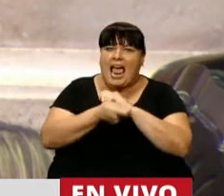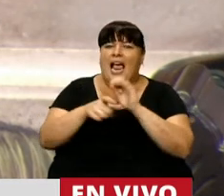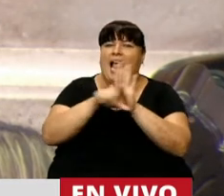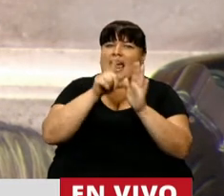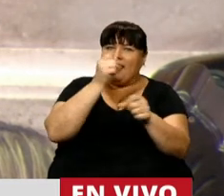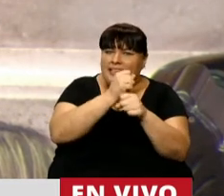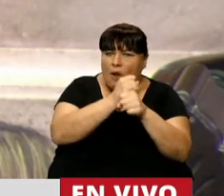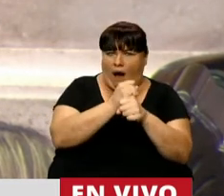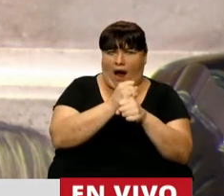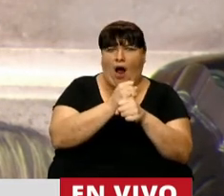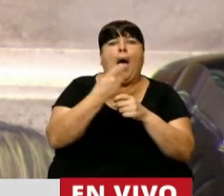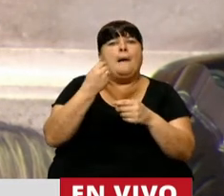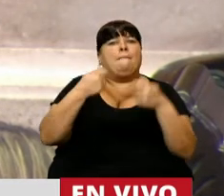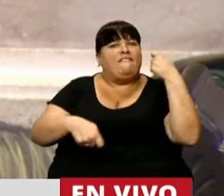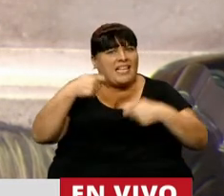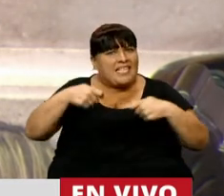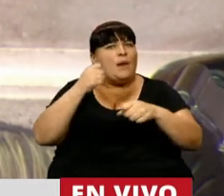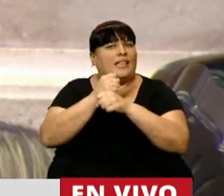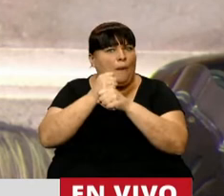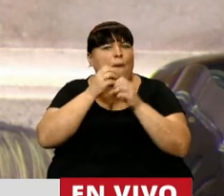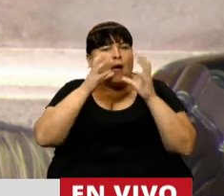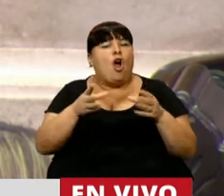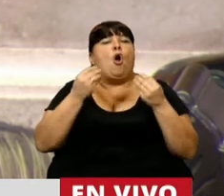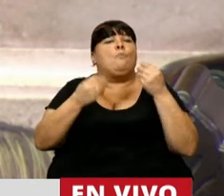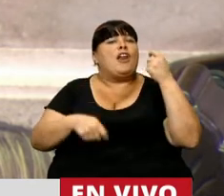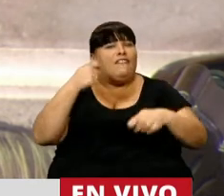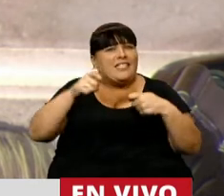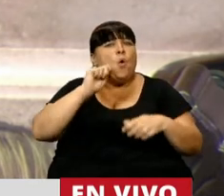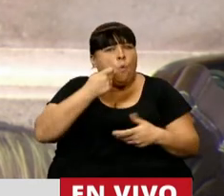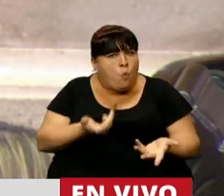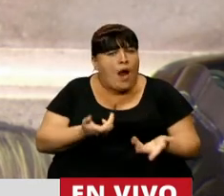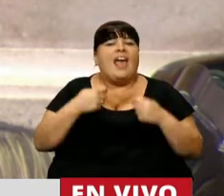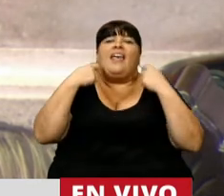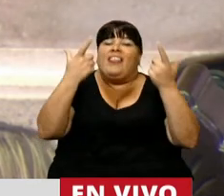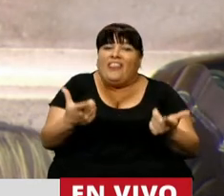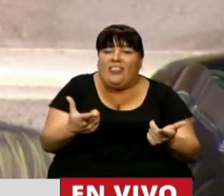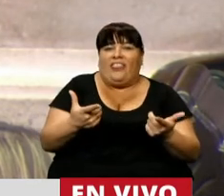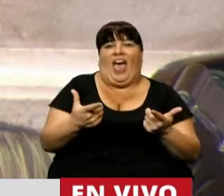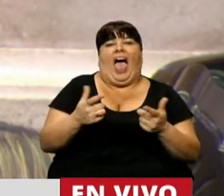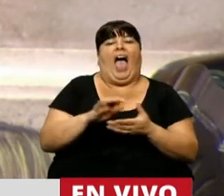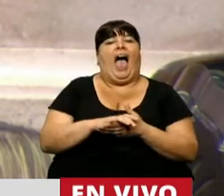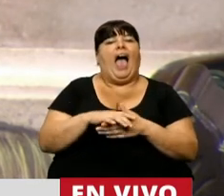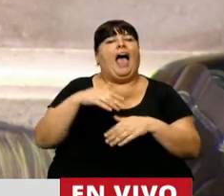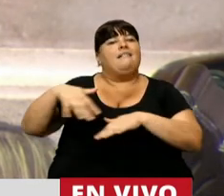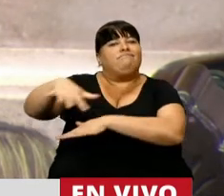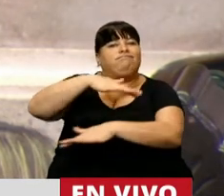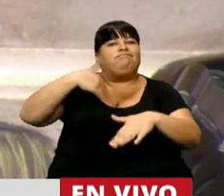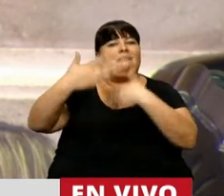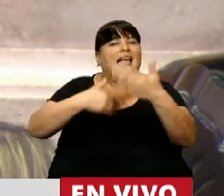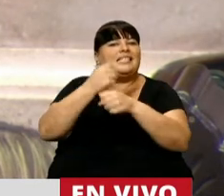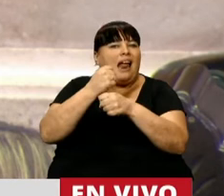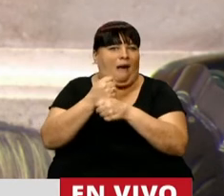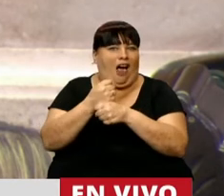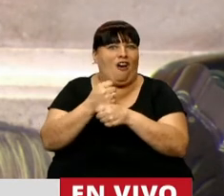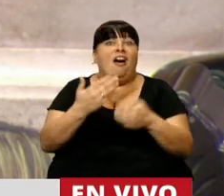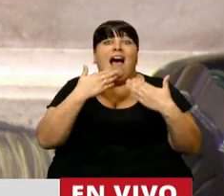laboral, que flexibilice el trabajo, porque la flexibilidad es muy buena, porque genera una circulación de trabajo que